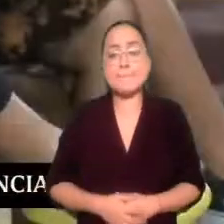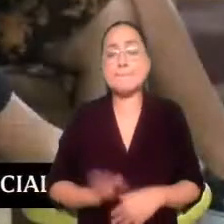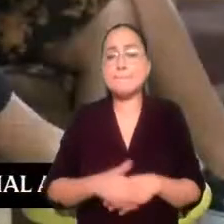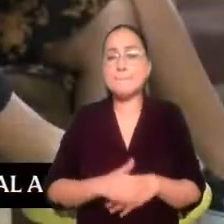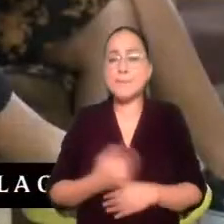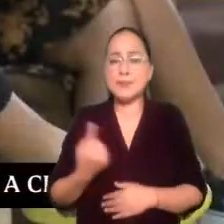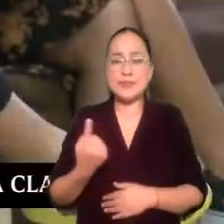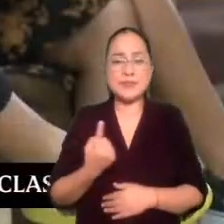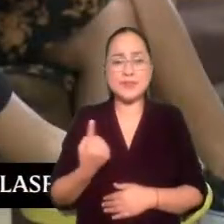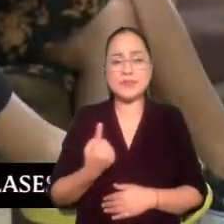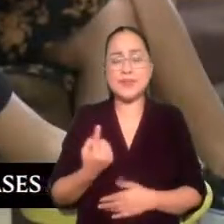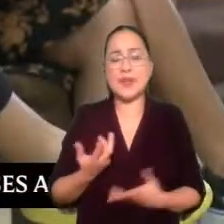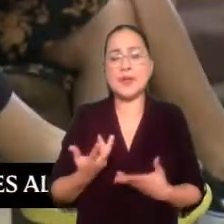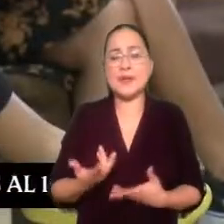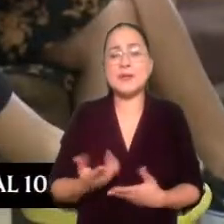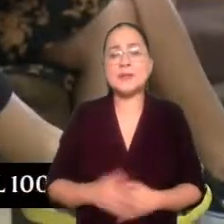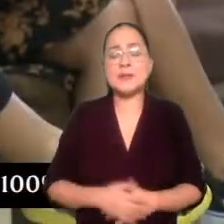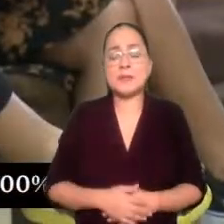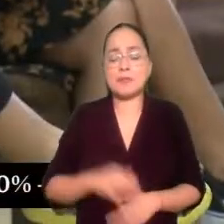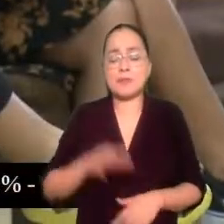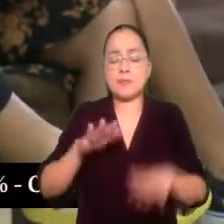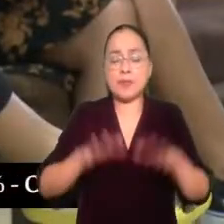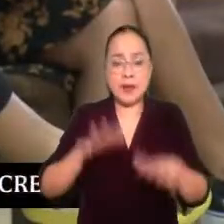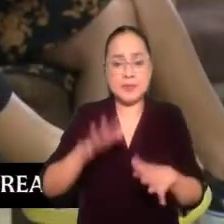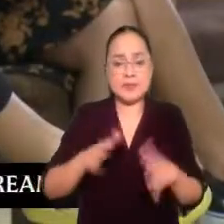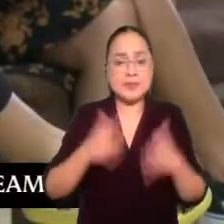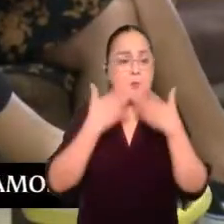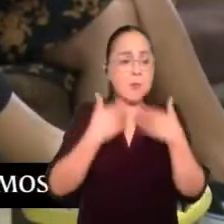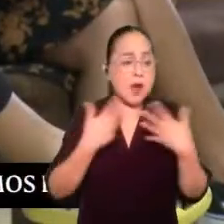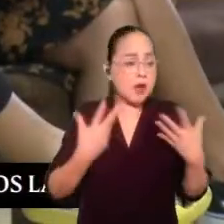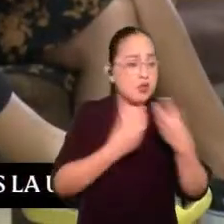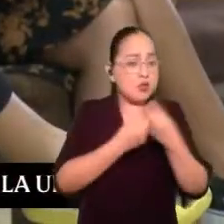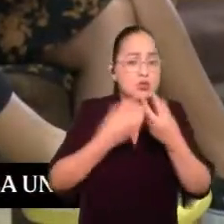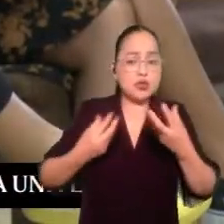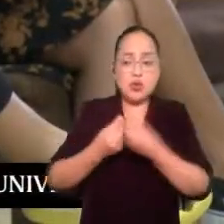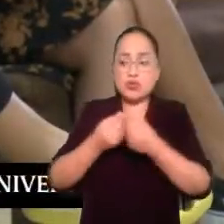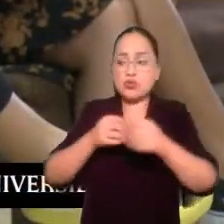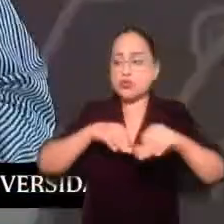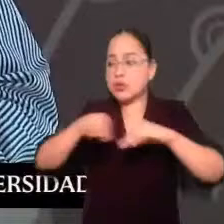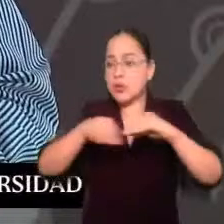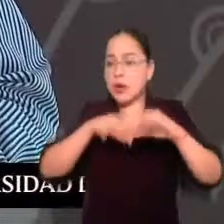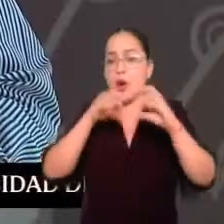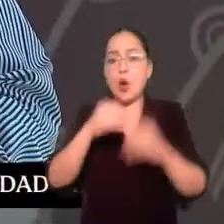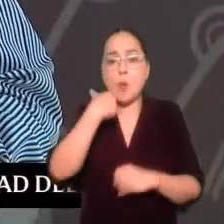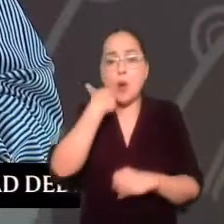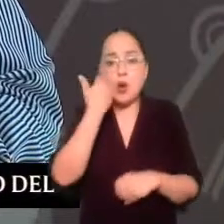no hay esa coordinación ni hay voluntad para hacerlo.